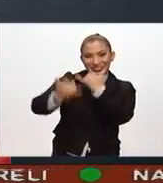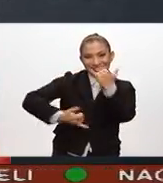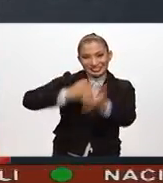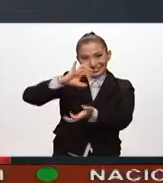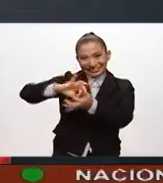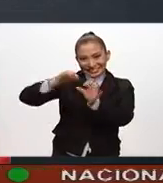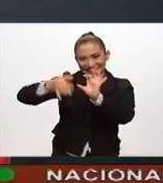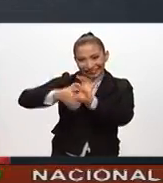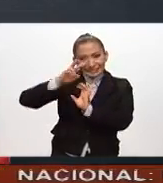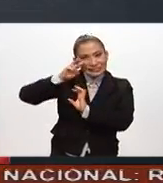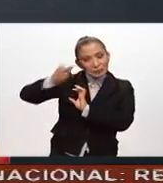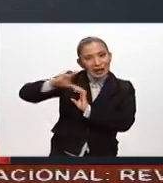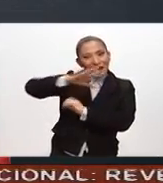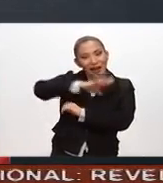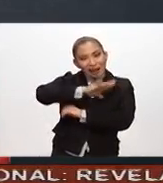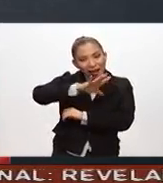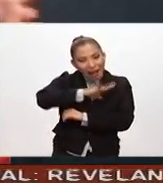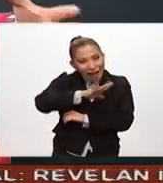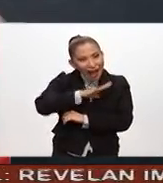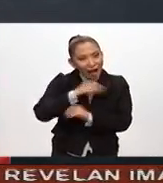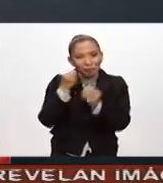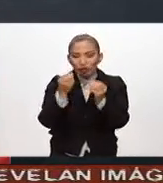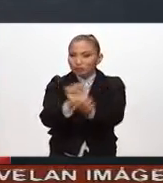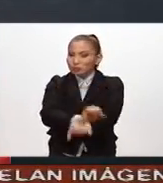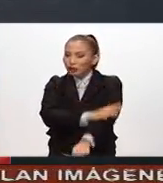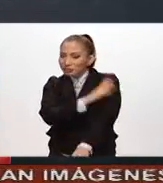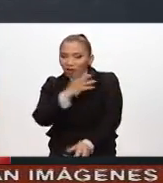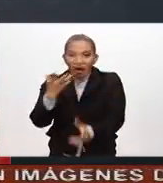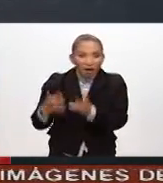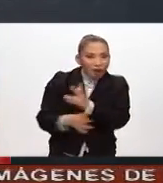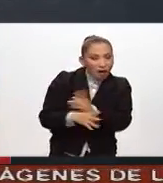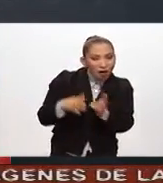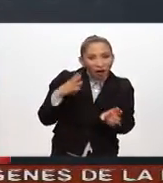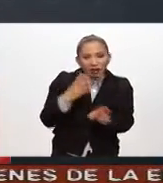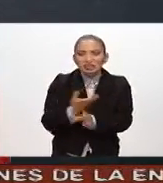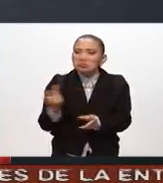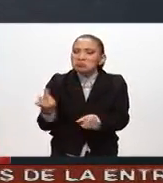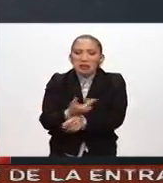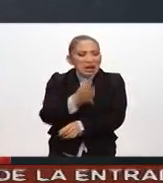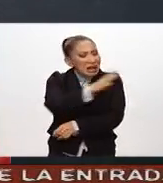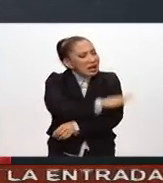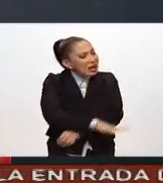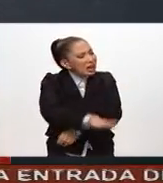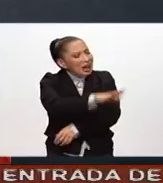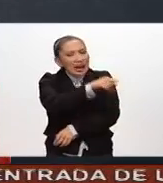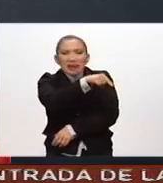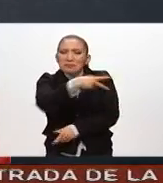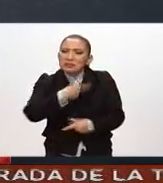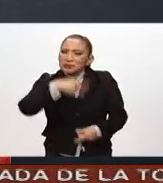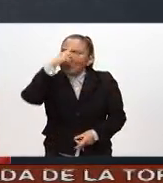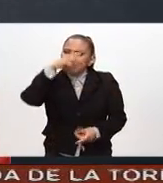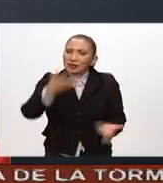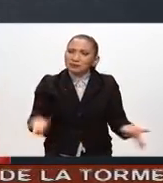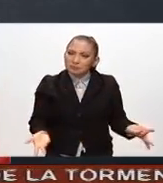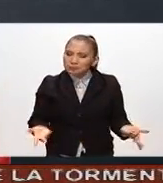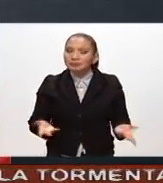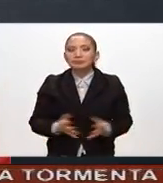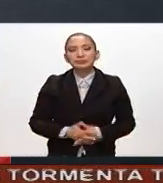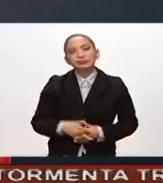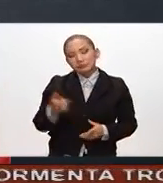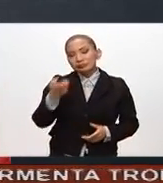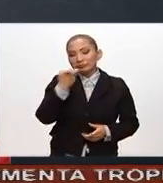deportivas, en donde va a haber pues, una gran emoción, etcétera, pues ¿qué pasa con los mexicanos?